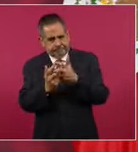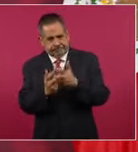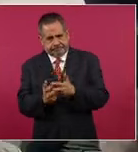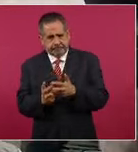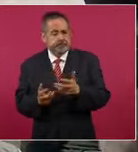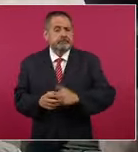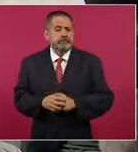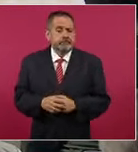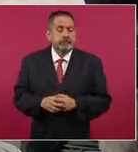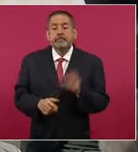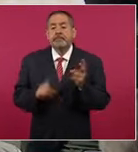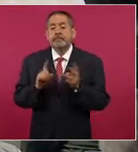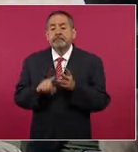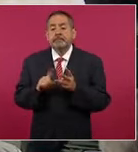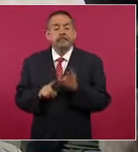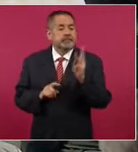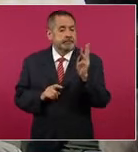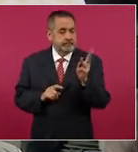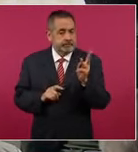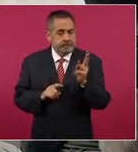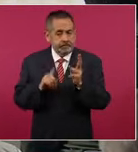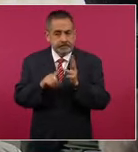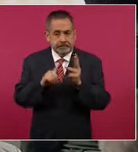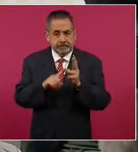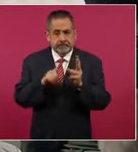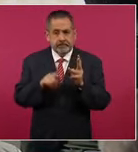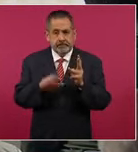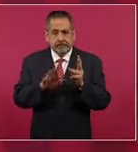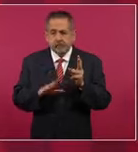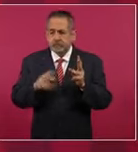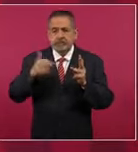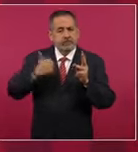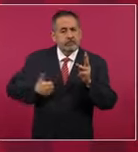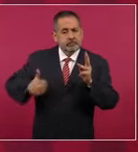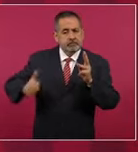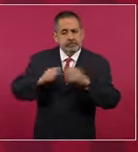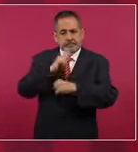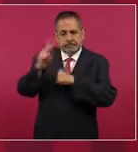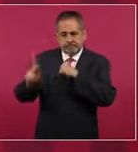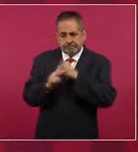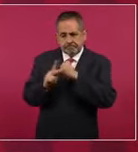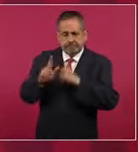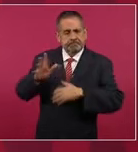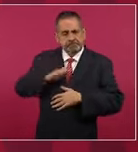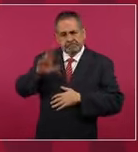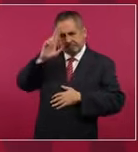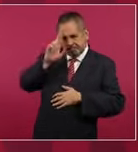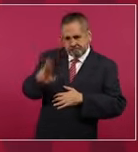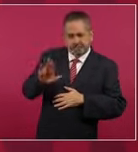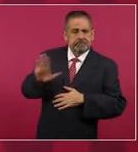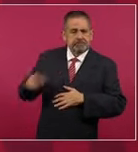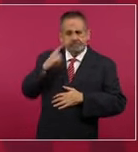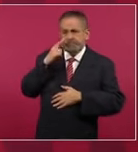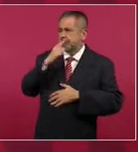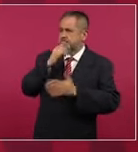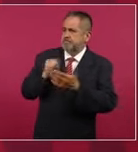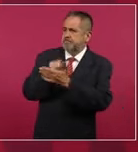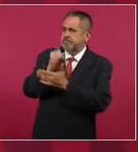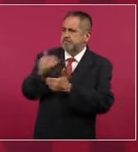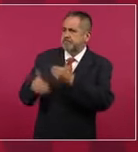Y lo tercero es el respeto a la soberanía de los países,